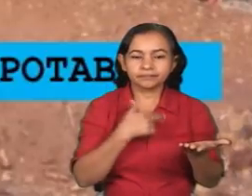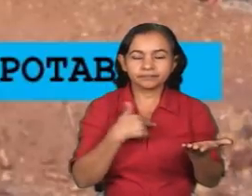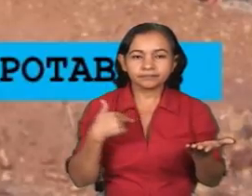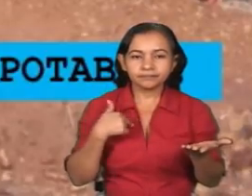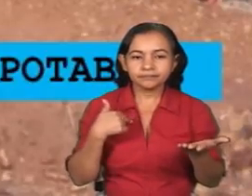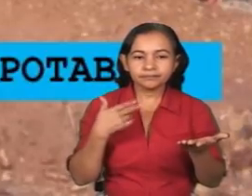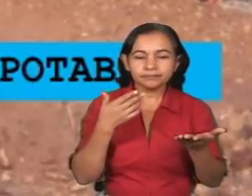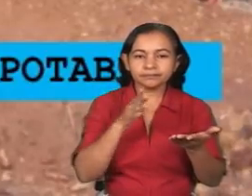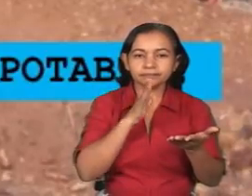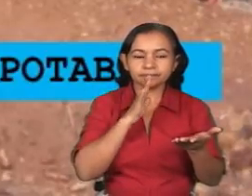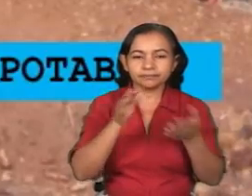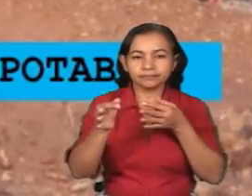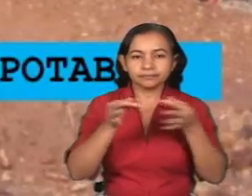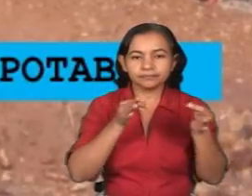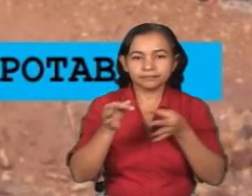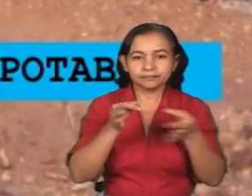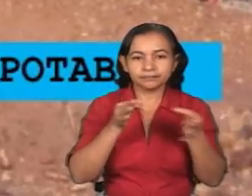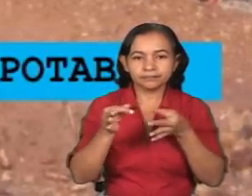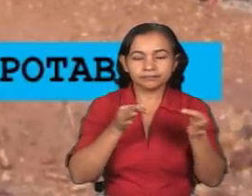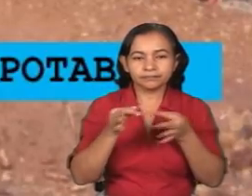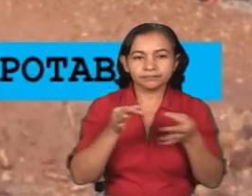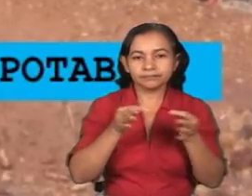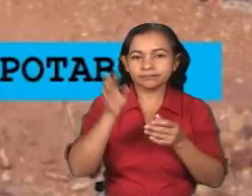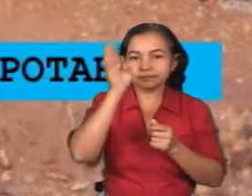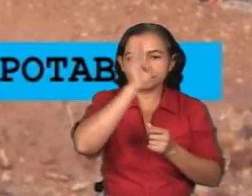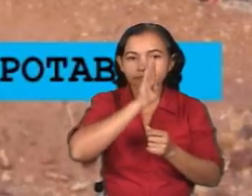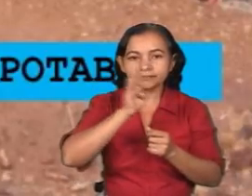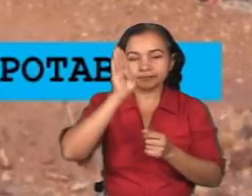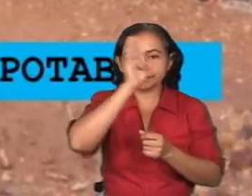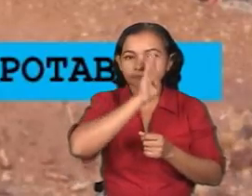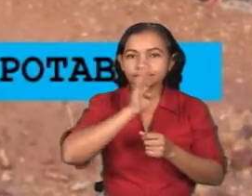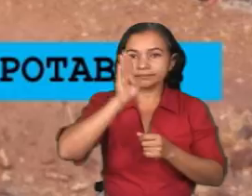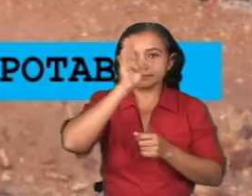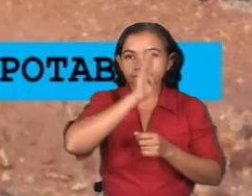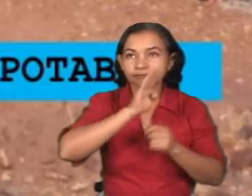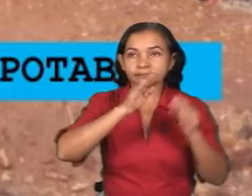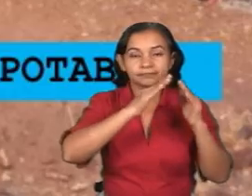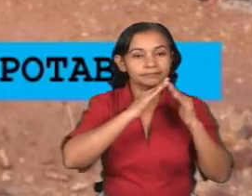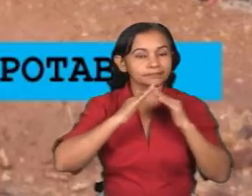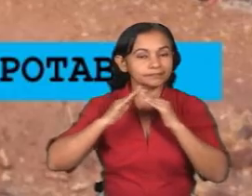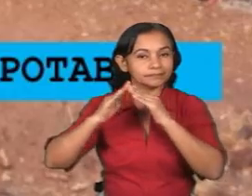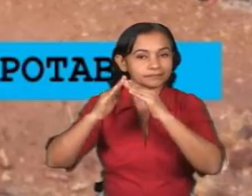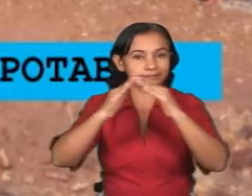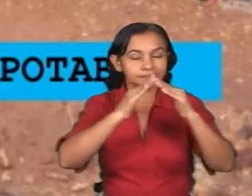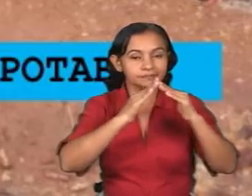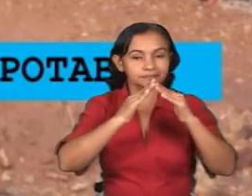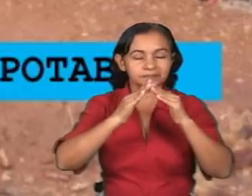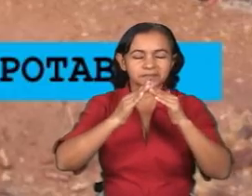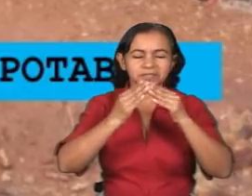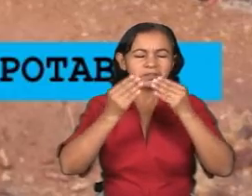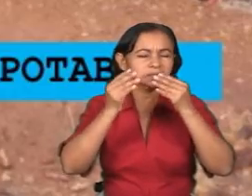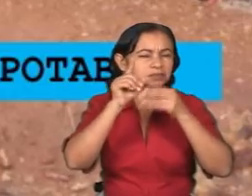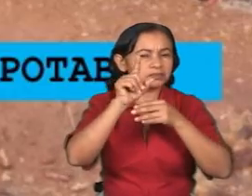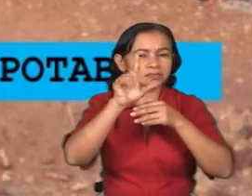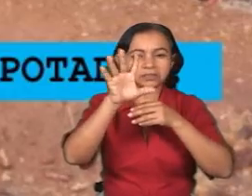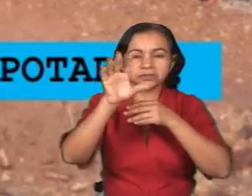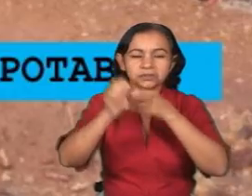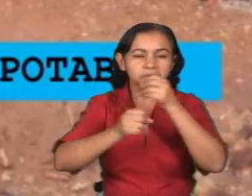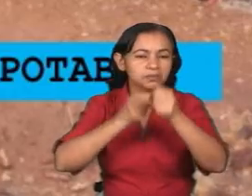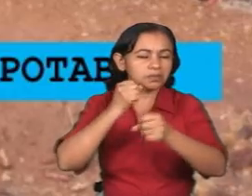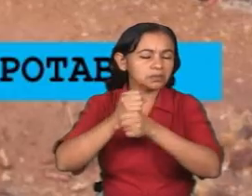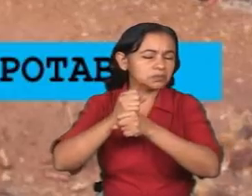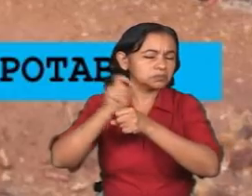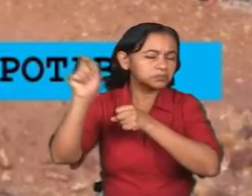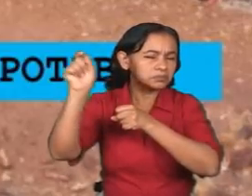a esa parte que usted está planteando. Solo discúlpame, okay, ahí puedes ver Bluefield, una ciudad que por más de 150 años, según hablo yo con